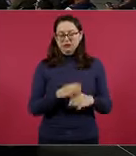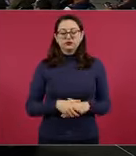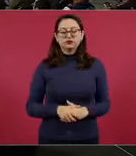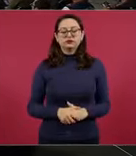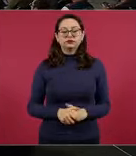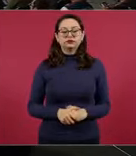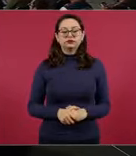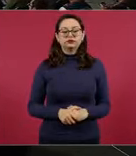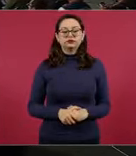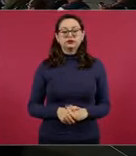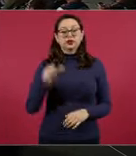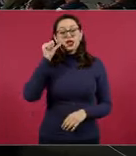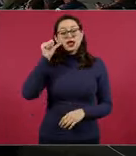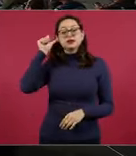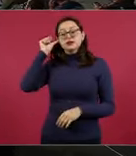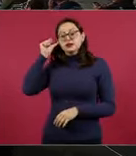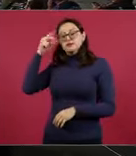Ayer en México.